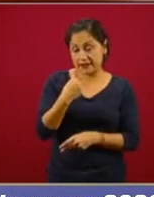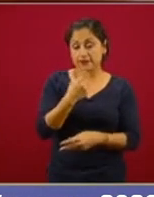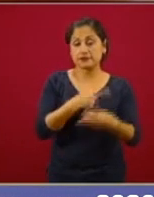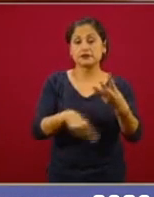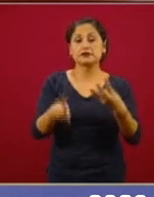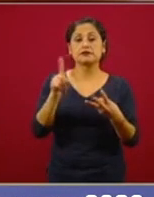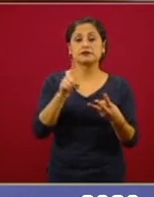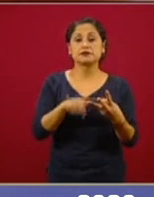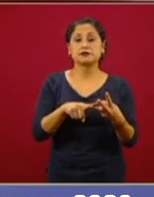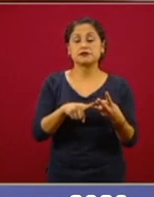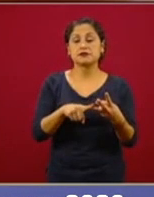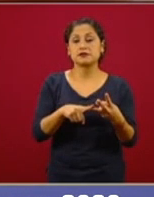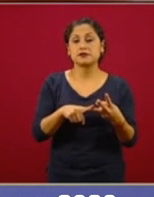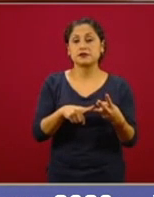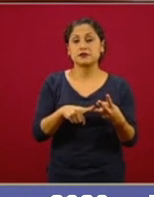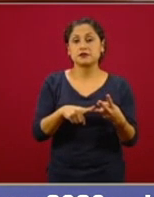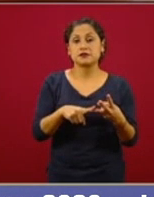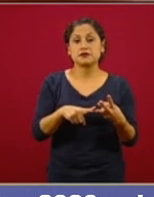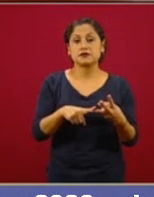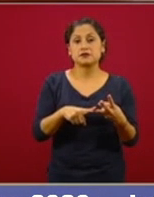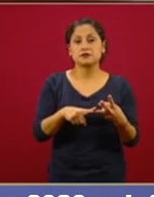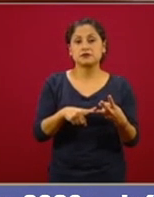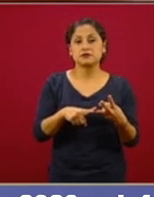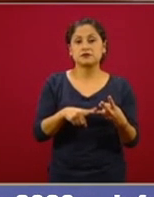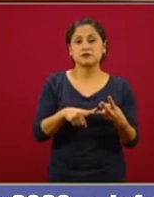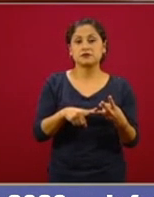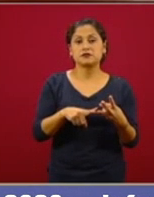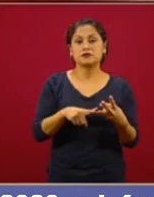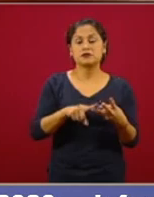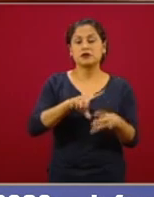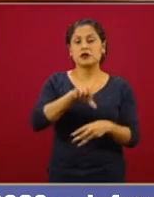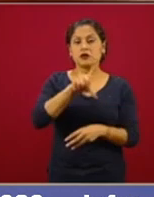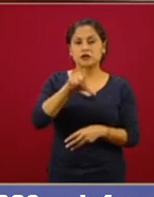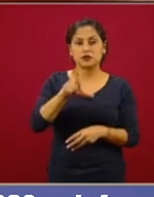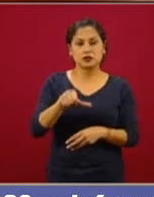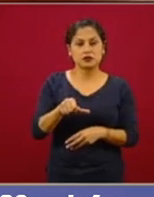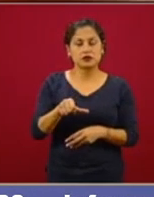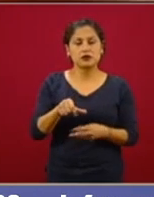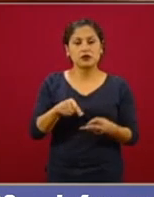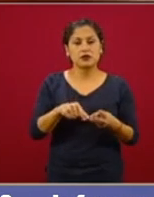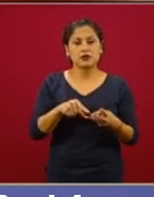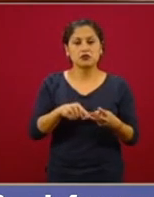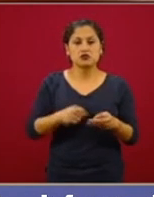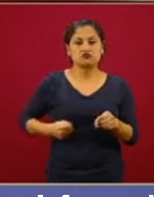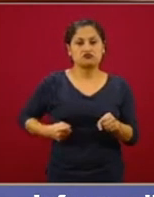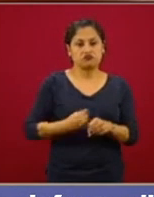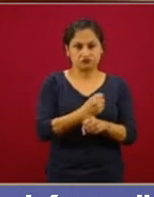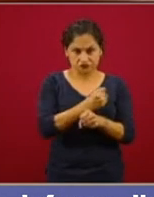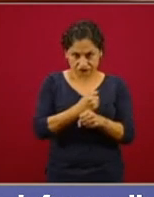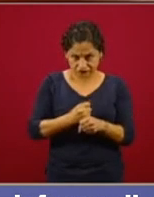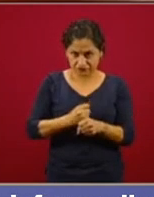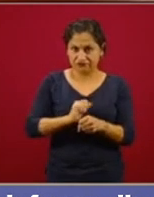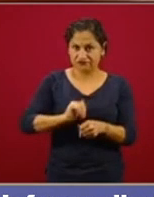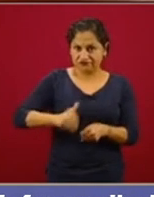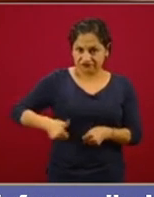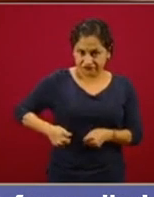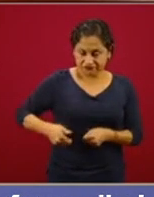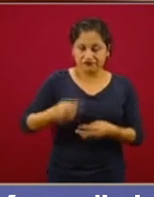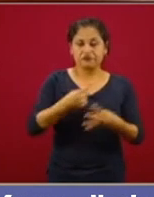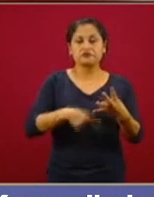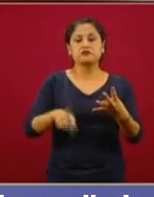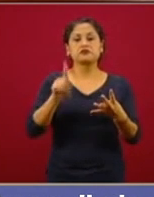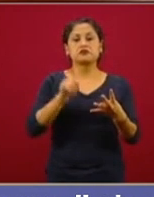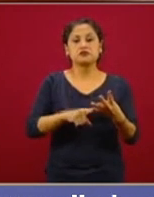están las lesiones de causa externa, que incluyen también la violencia. Están también las enfermedades del